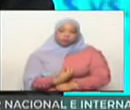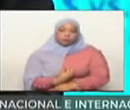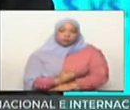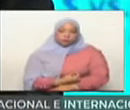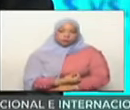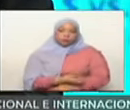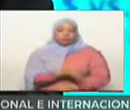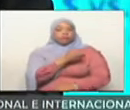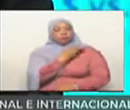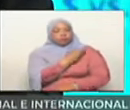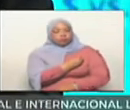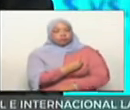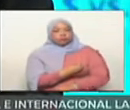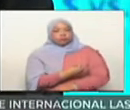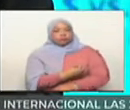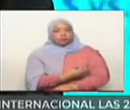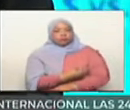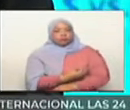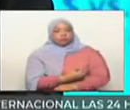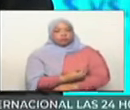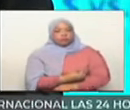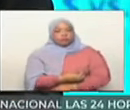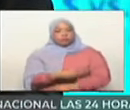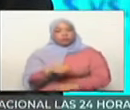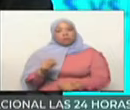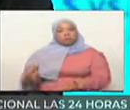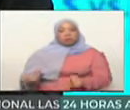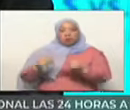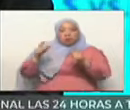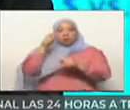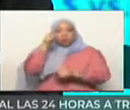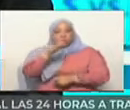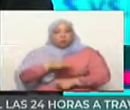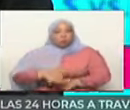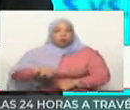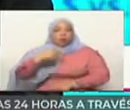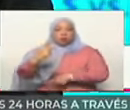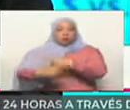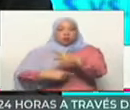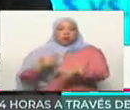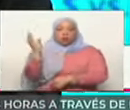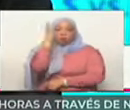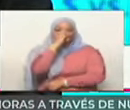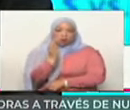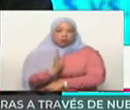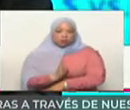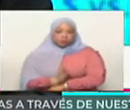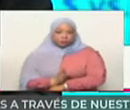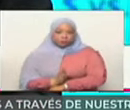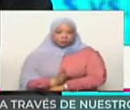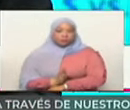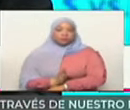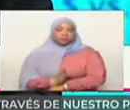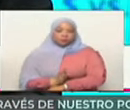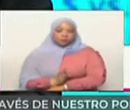tenemos gran admiración por las fuerzas de izquierda, progresistas, populares de